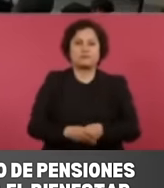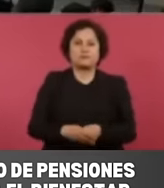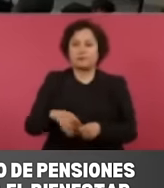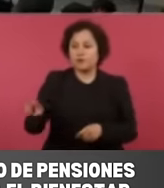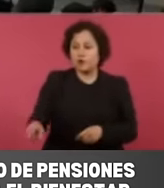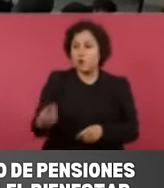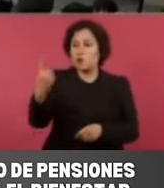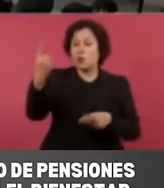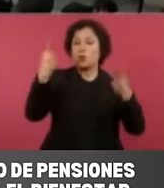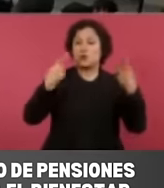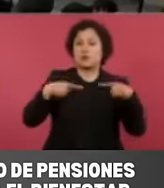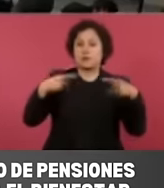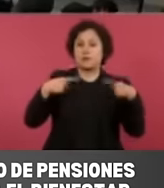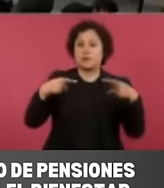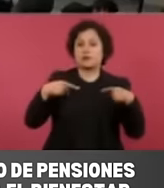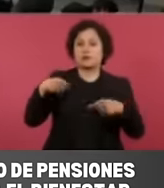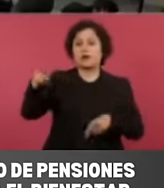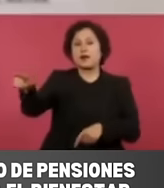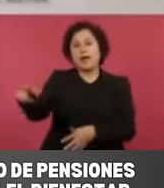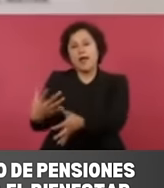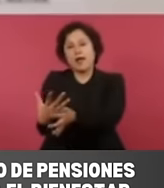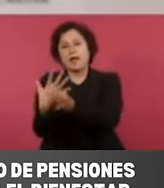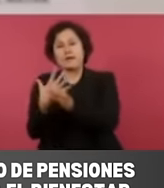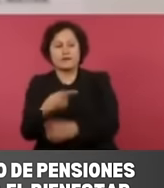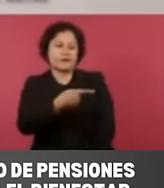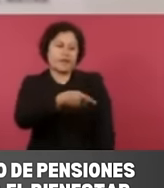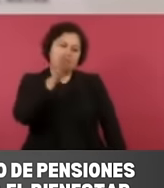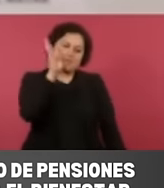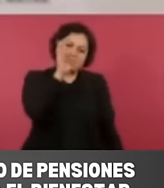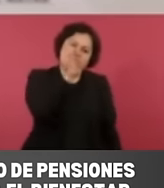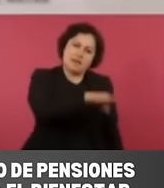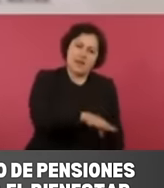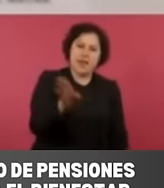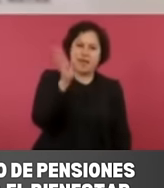de que no iba a servir este fondo compensatorio que estamos